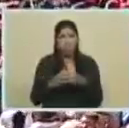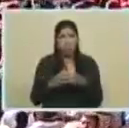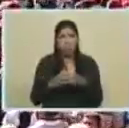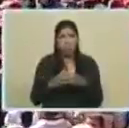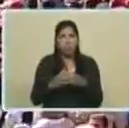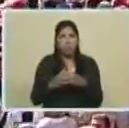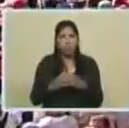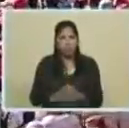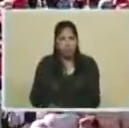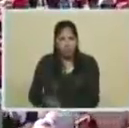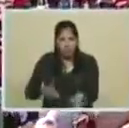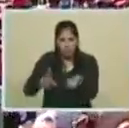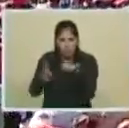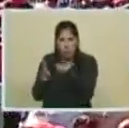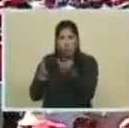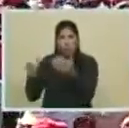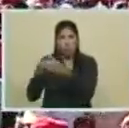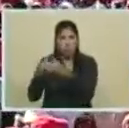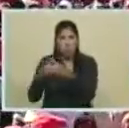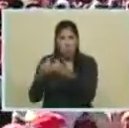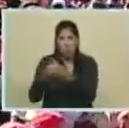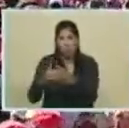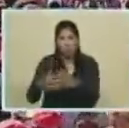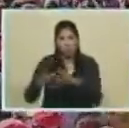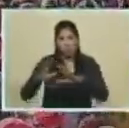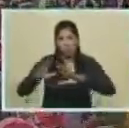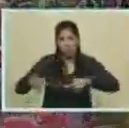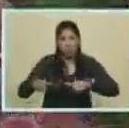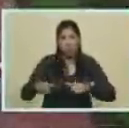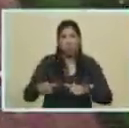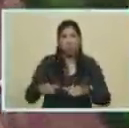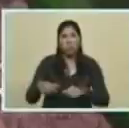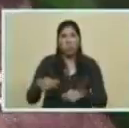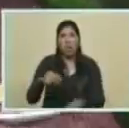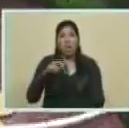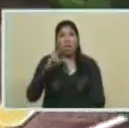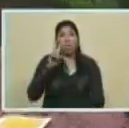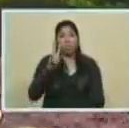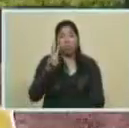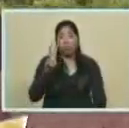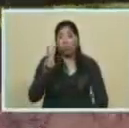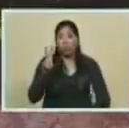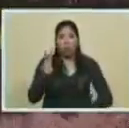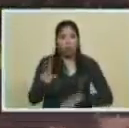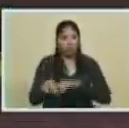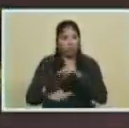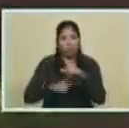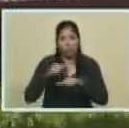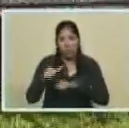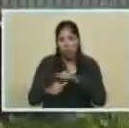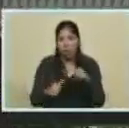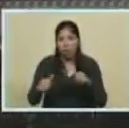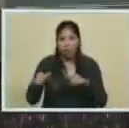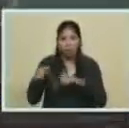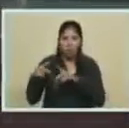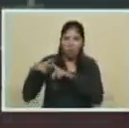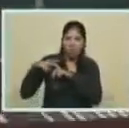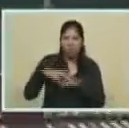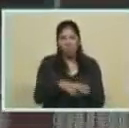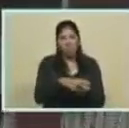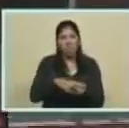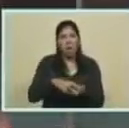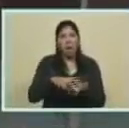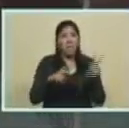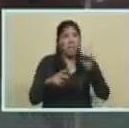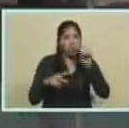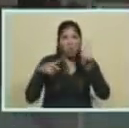alzó sus armas contra la oligarquía que había sometido dos siglos este país. Fue una rebelión